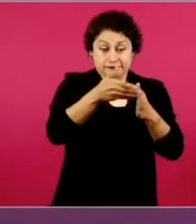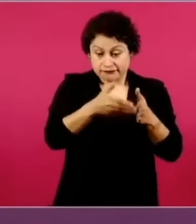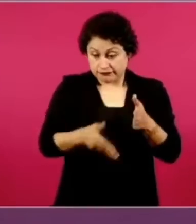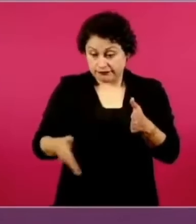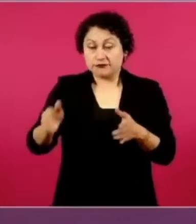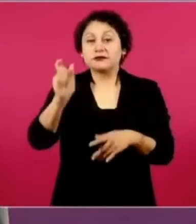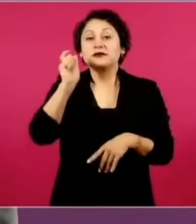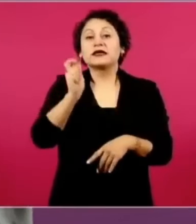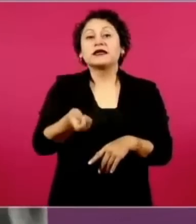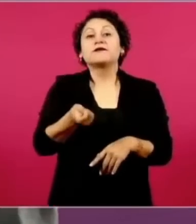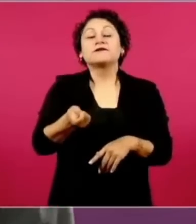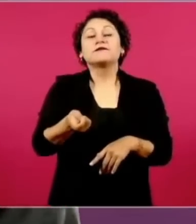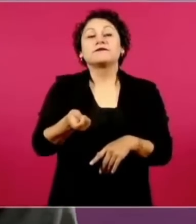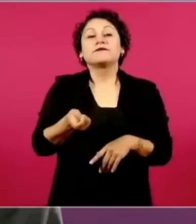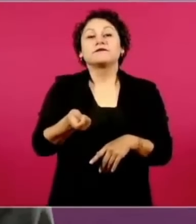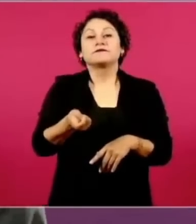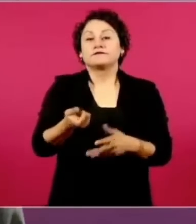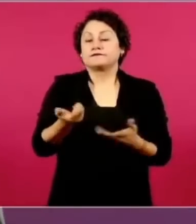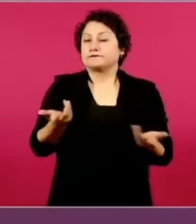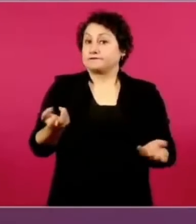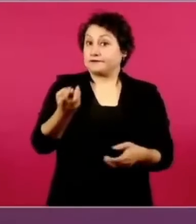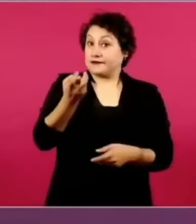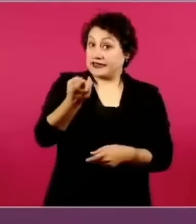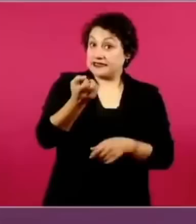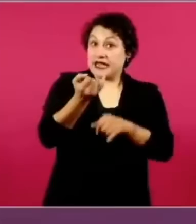es un elemento